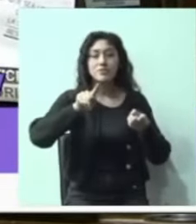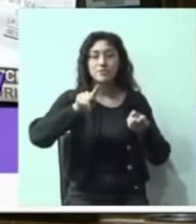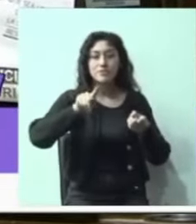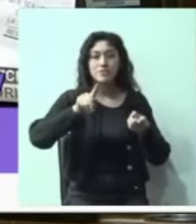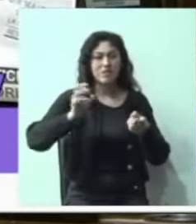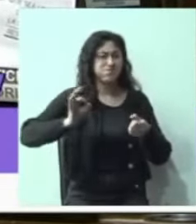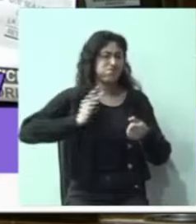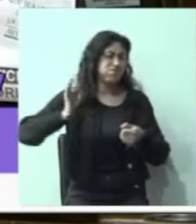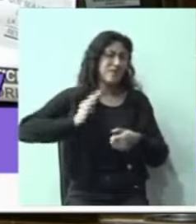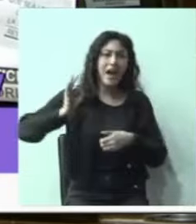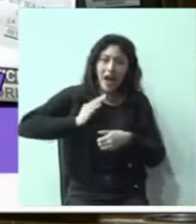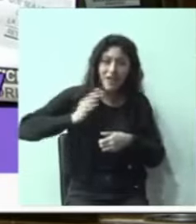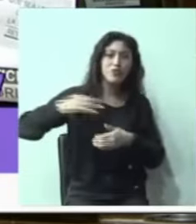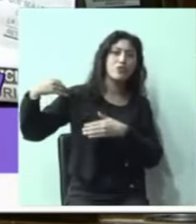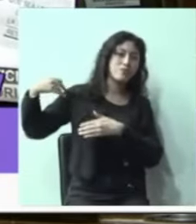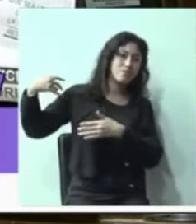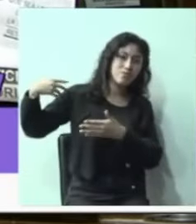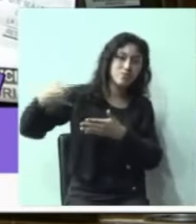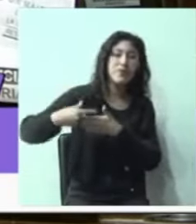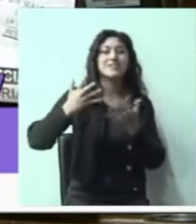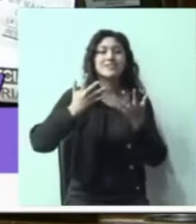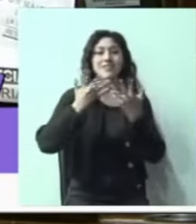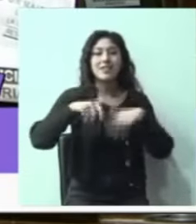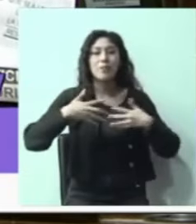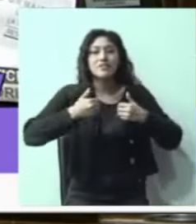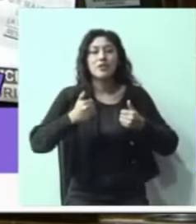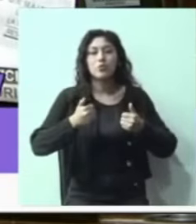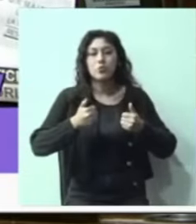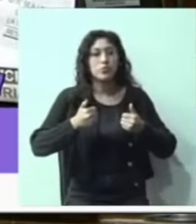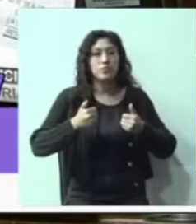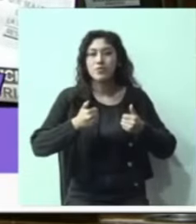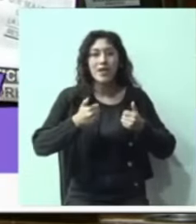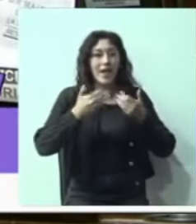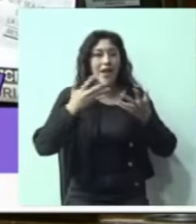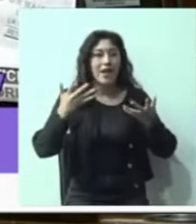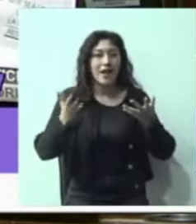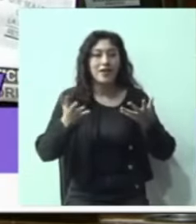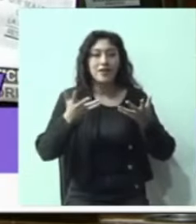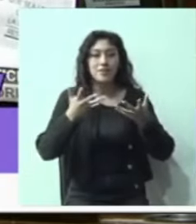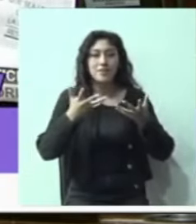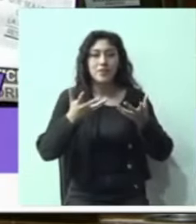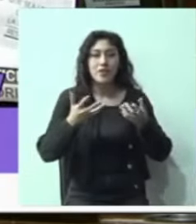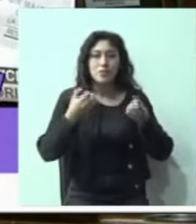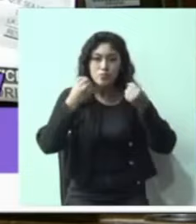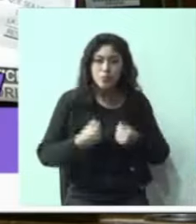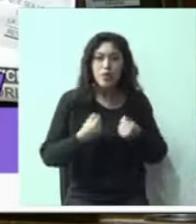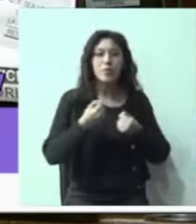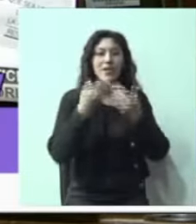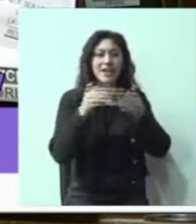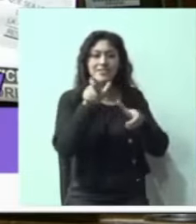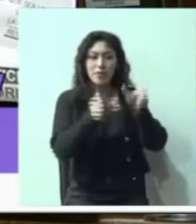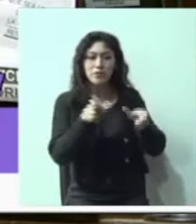hace años, el sistema de salud se sostiene por la superexplotación de enfermería. Entonces